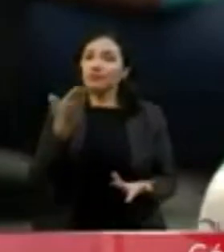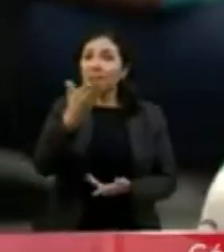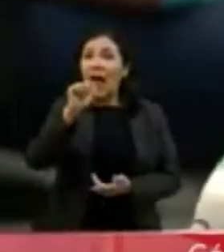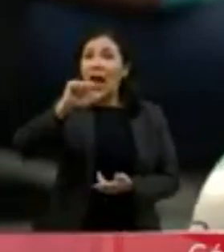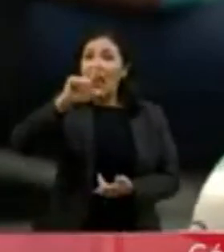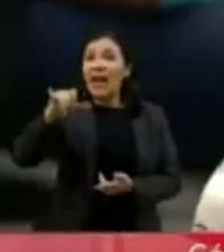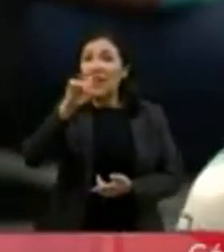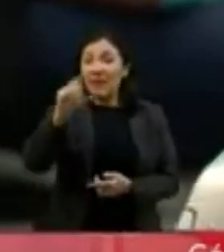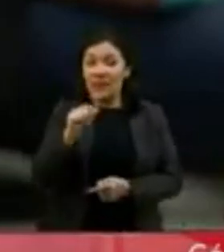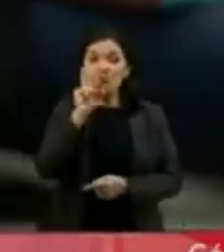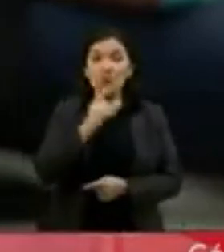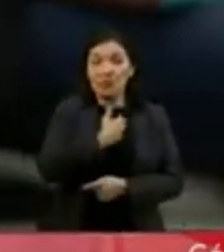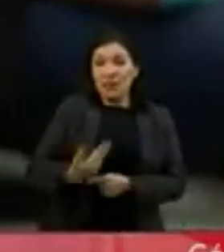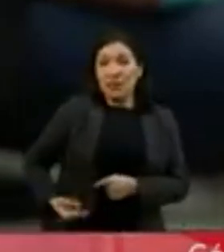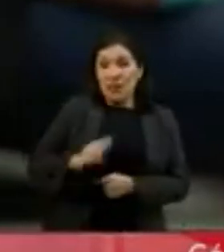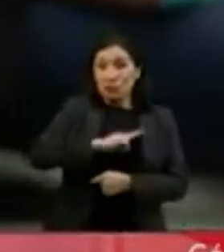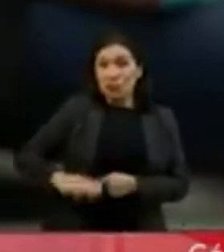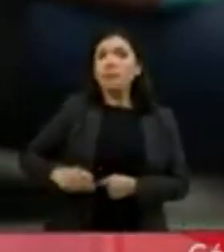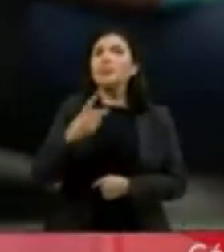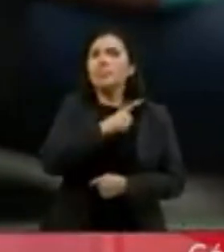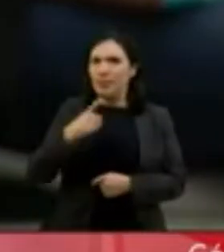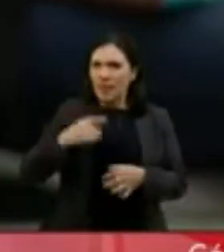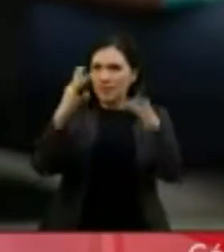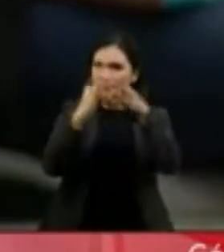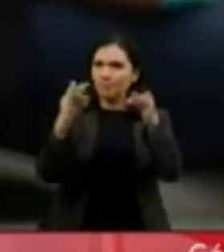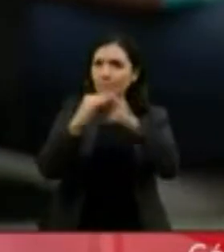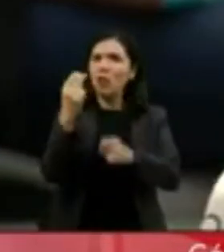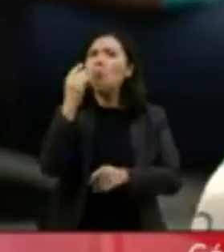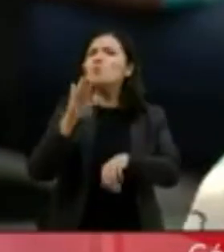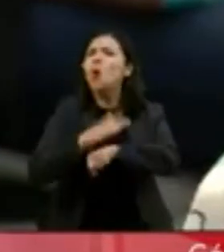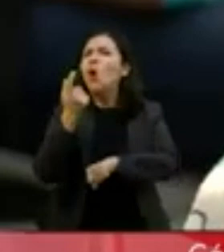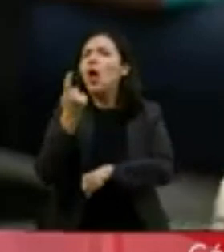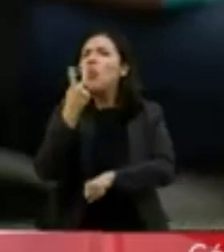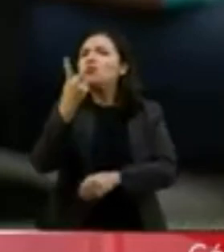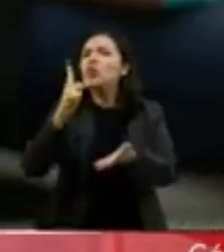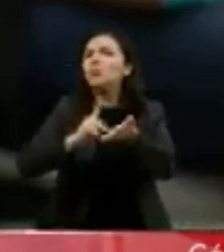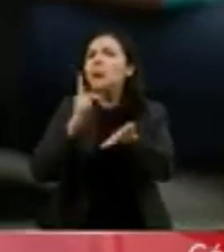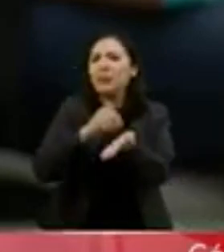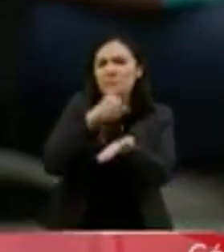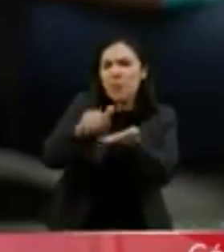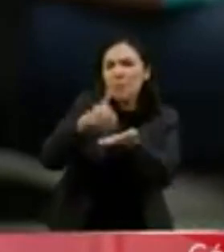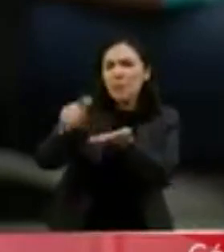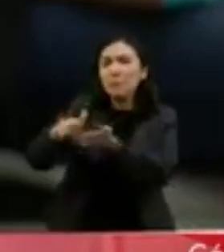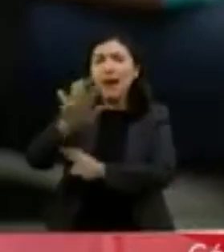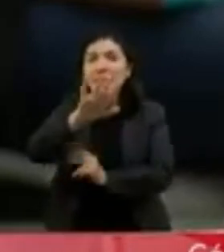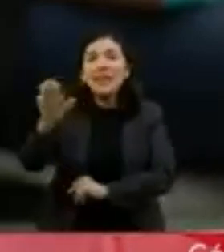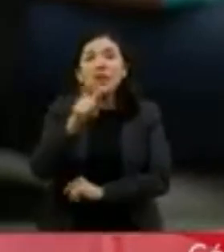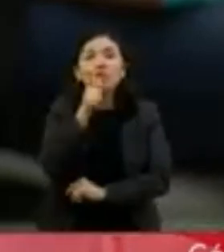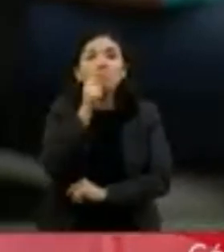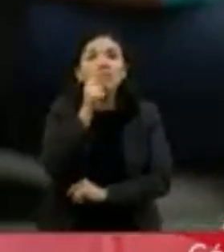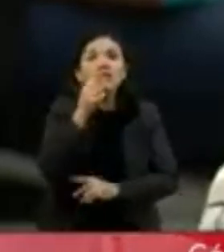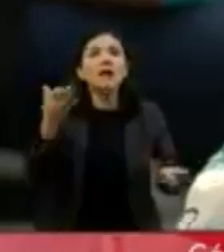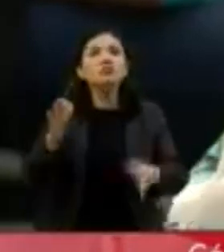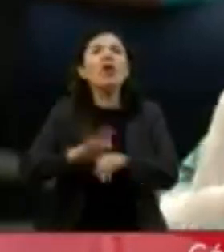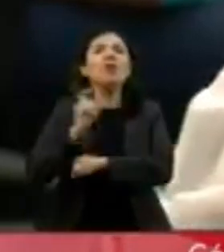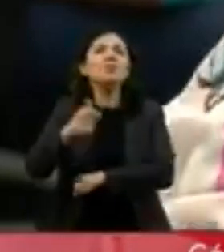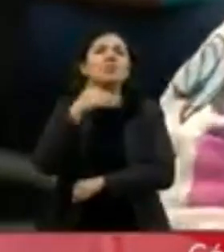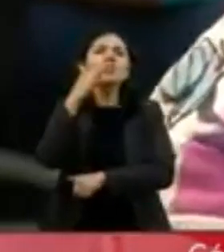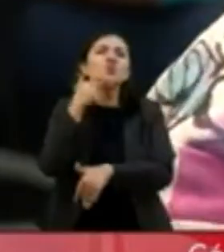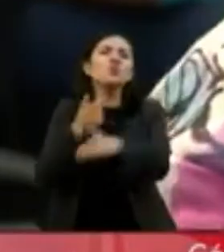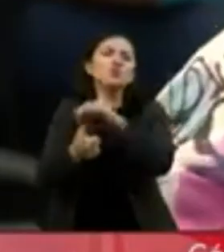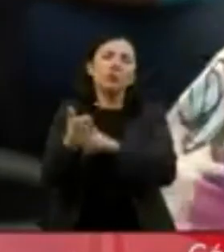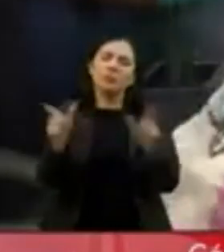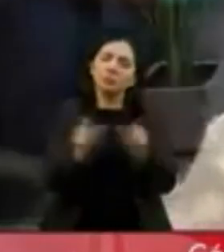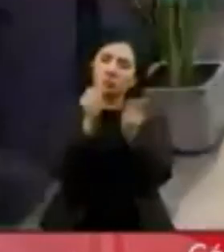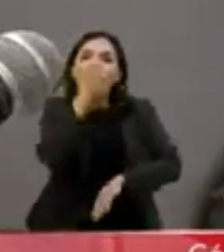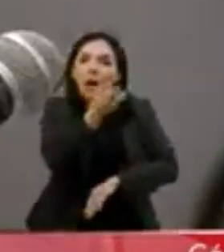la presidenta municipal que de cuenta de las dos veces que que ha suspendido a 500 policías por corruptos Muchas